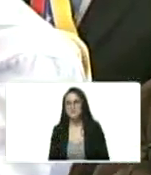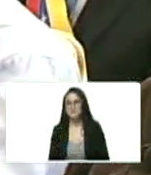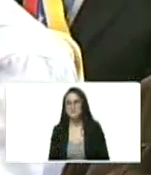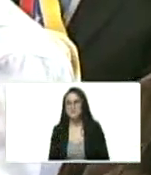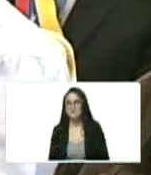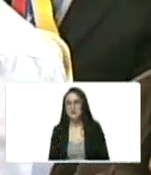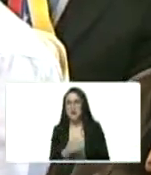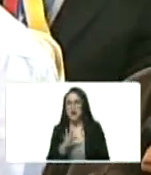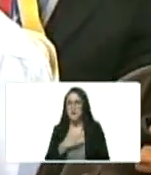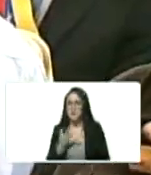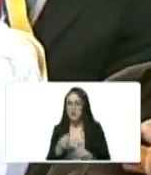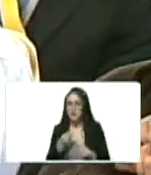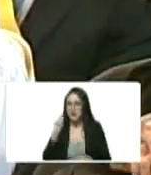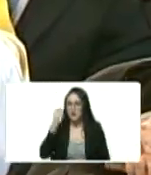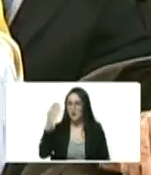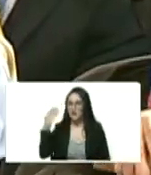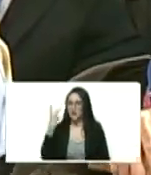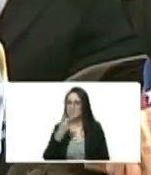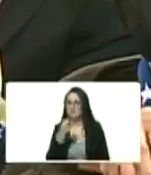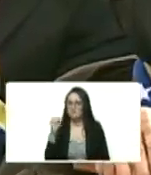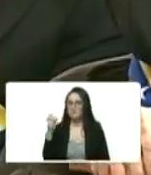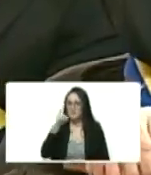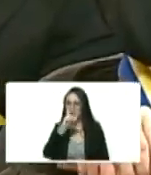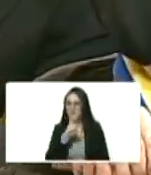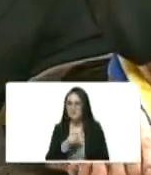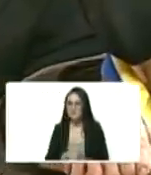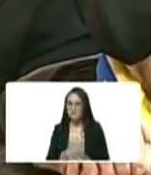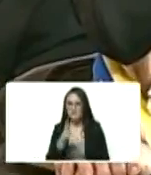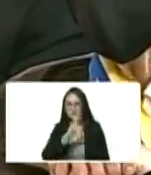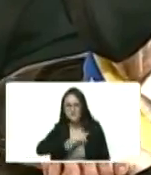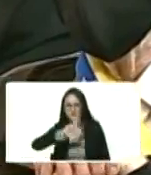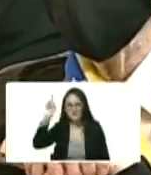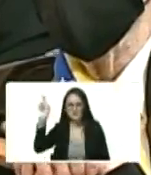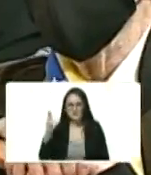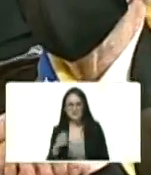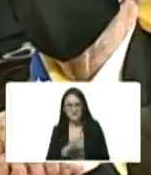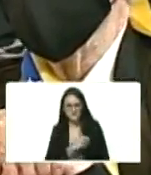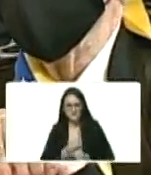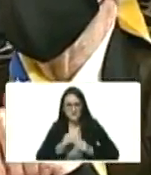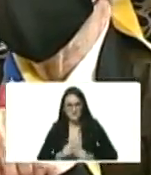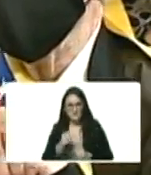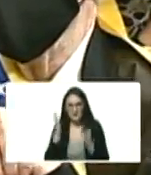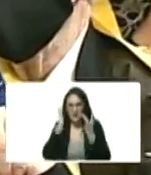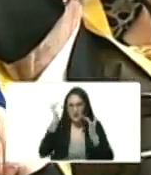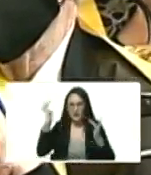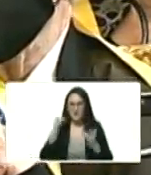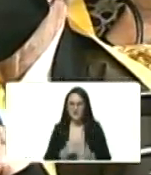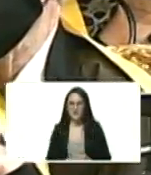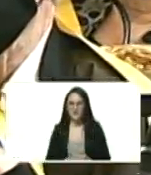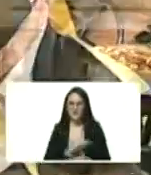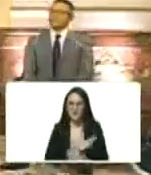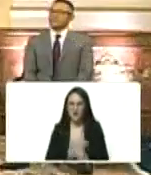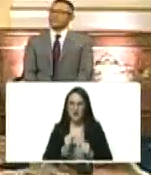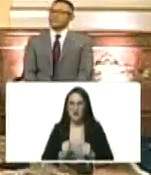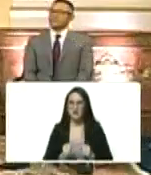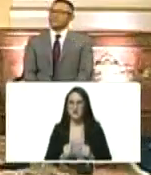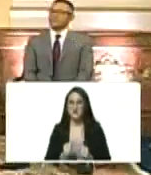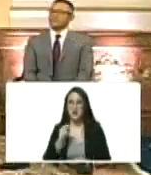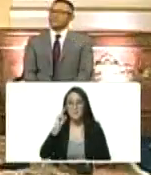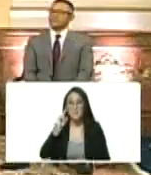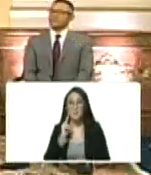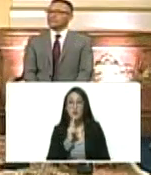¿Qué podemos recordar de hace 200 años? Rebeldía, valentía, inteligencia, fortaleza,